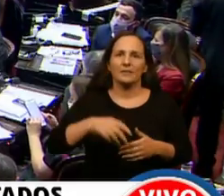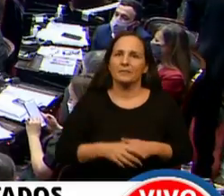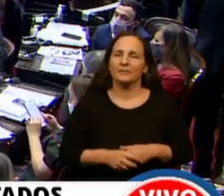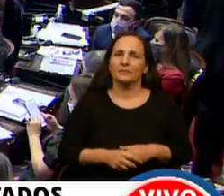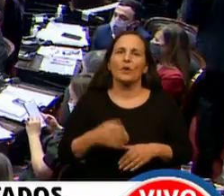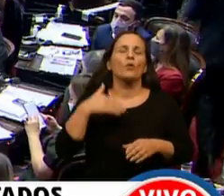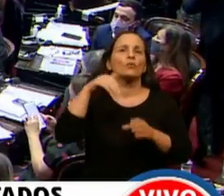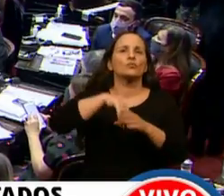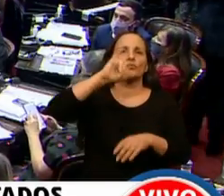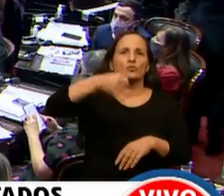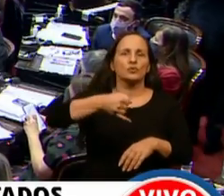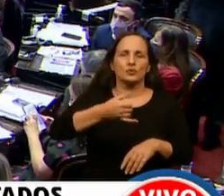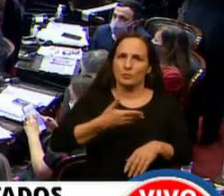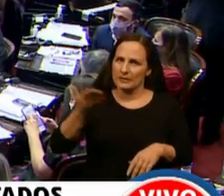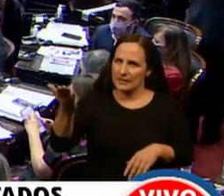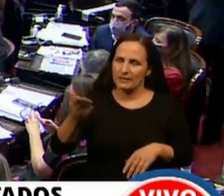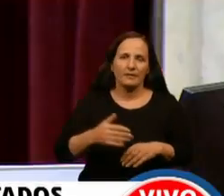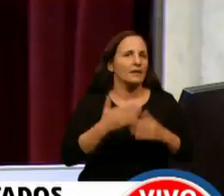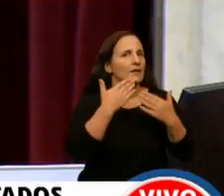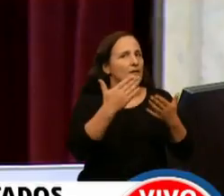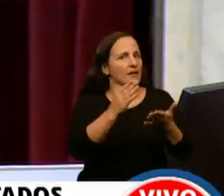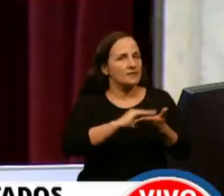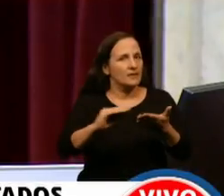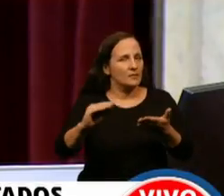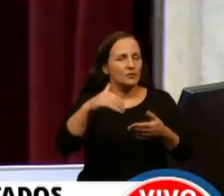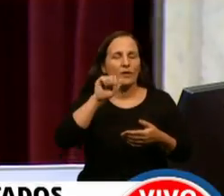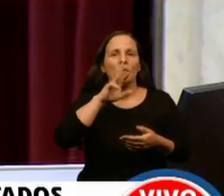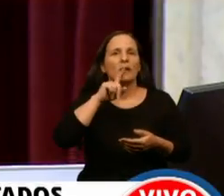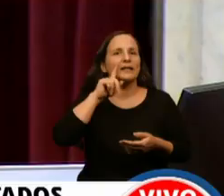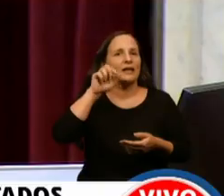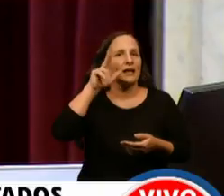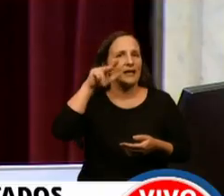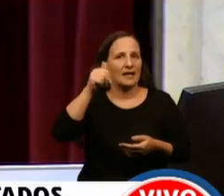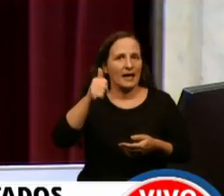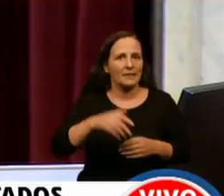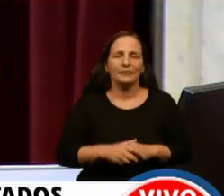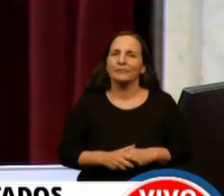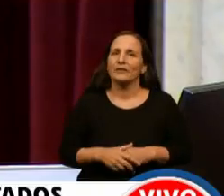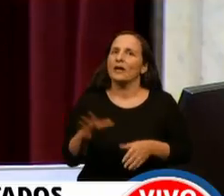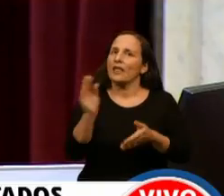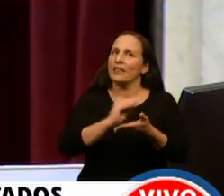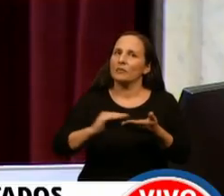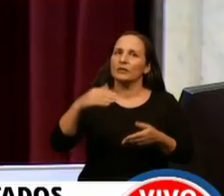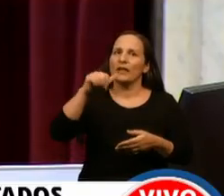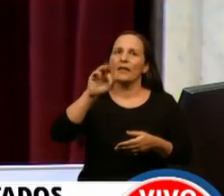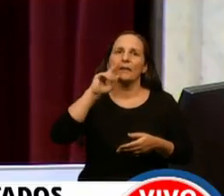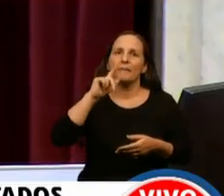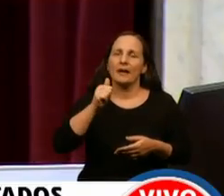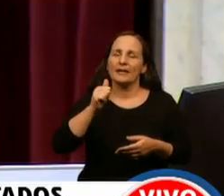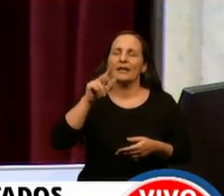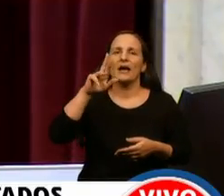afirmativo presidente gracias diputado martearena diputada maría rosa